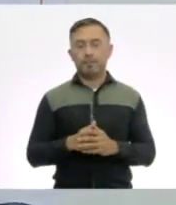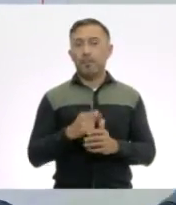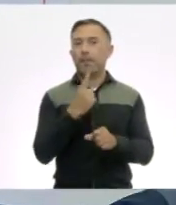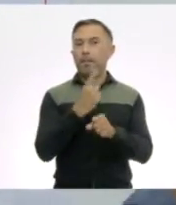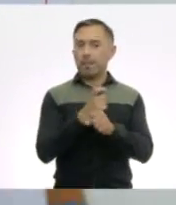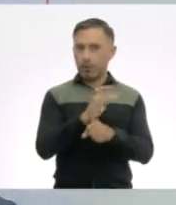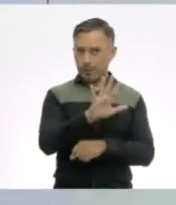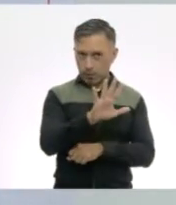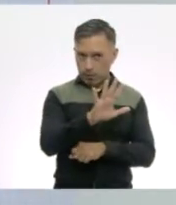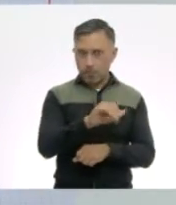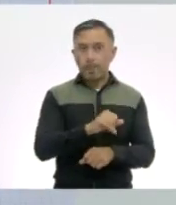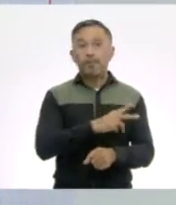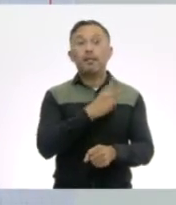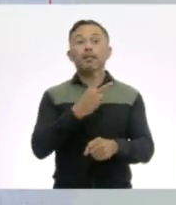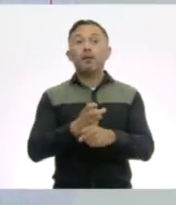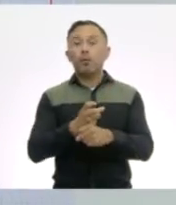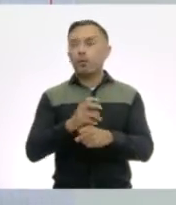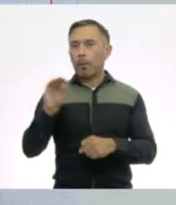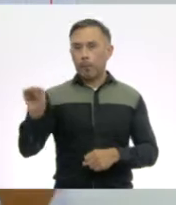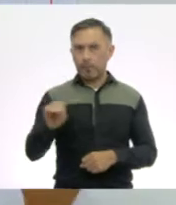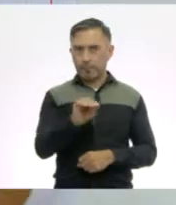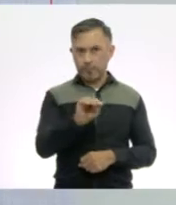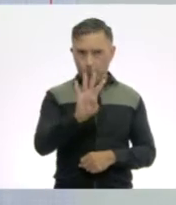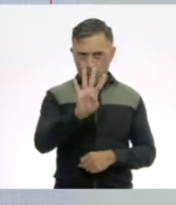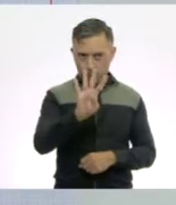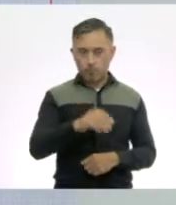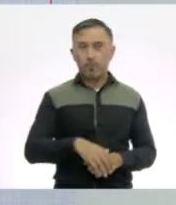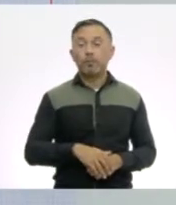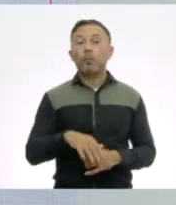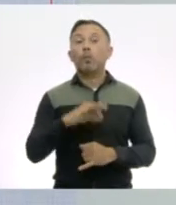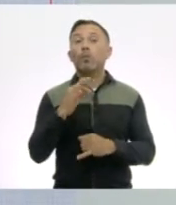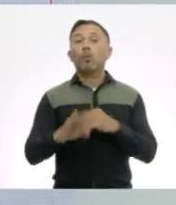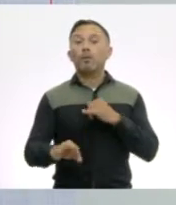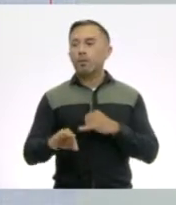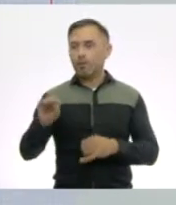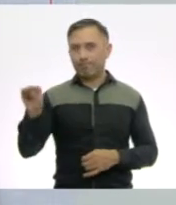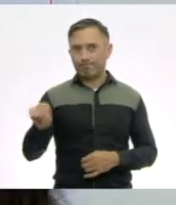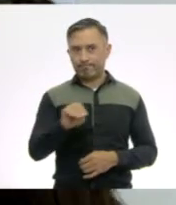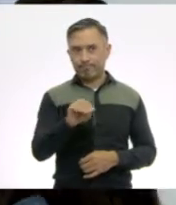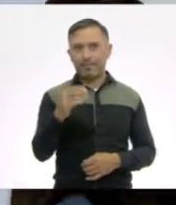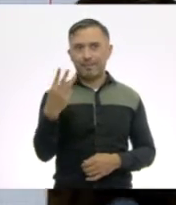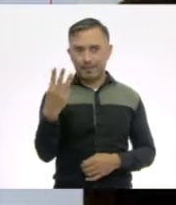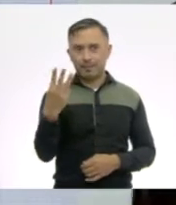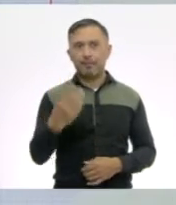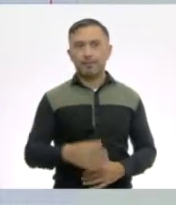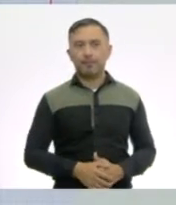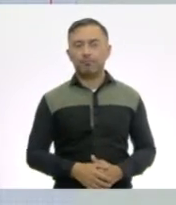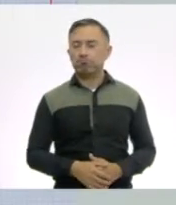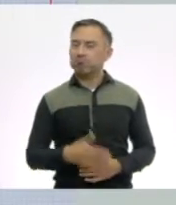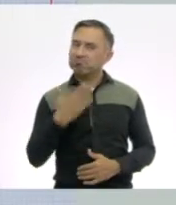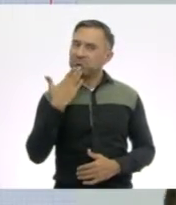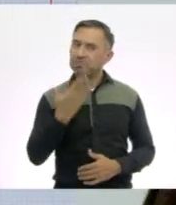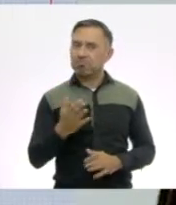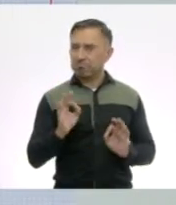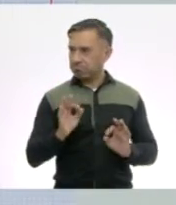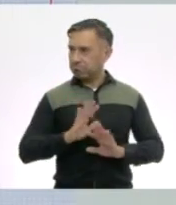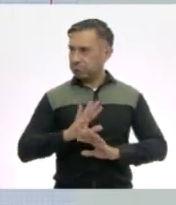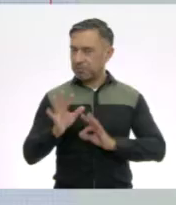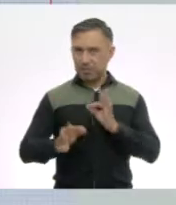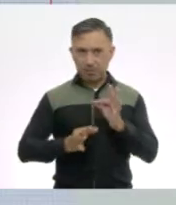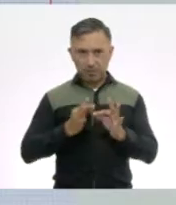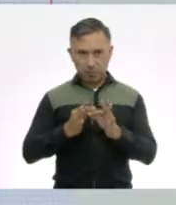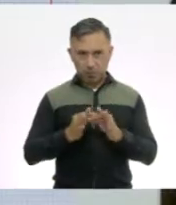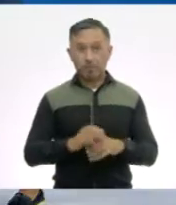Luego, acomodo el 4. Y finalmente, el 3. Perfecto. Listo.